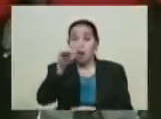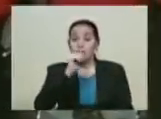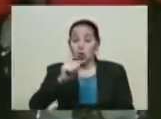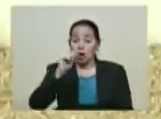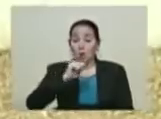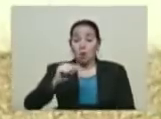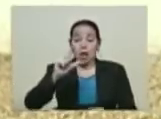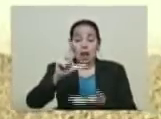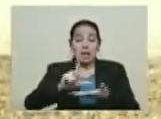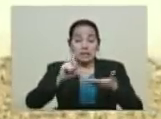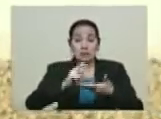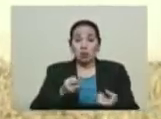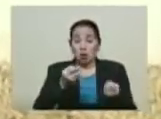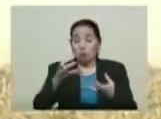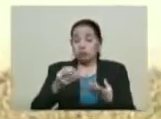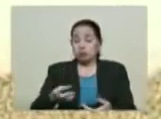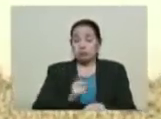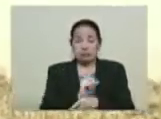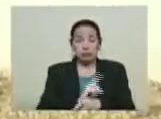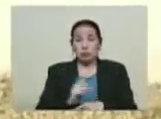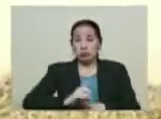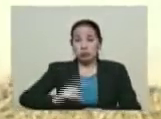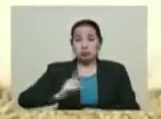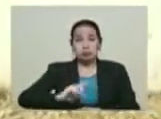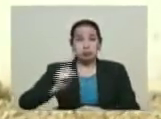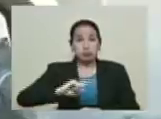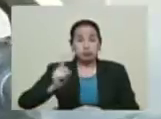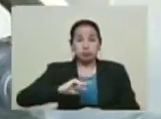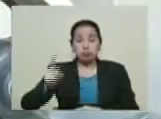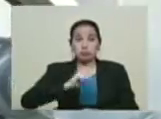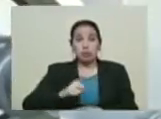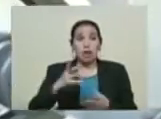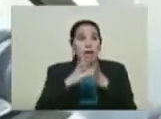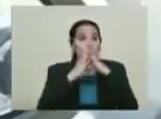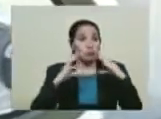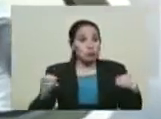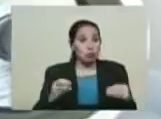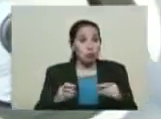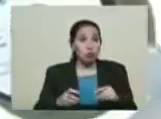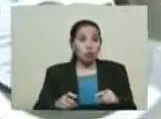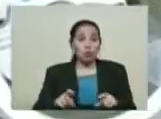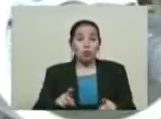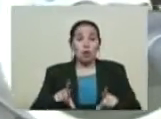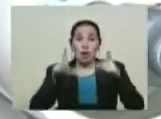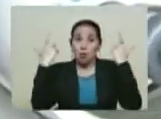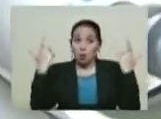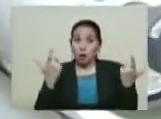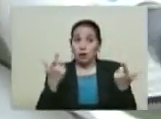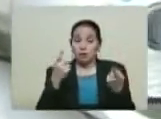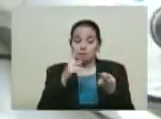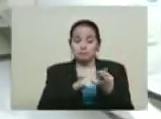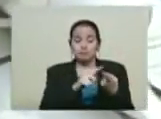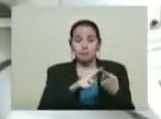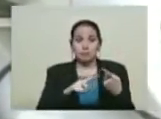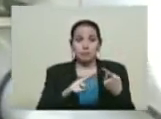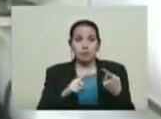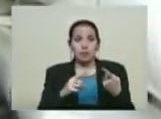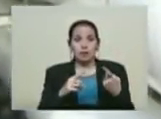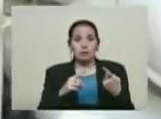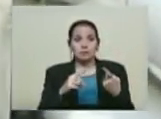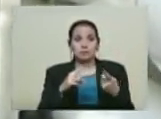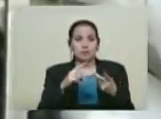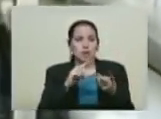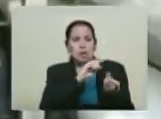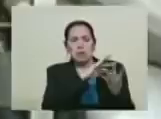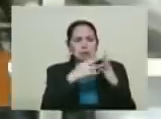segundo a 5.000 habitantes. Se está beneficiando parte de Girardot, parte del barrio